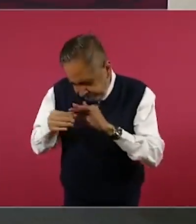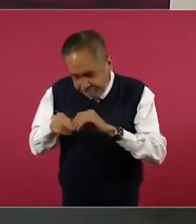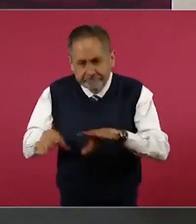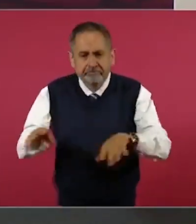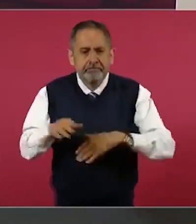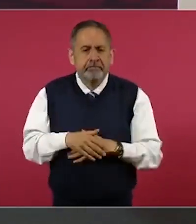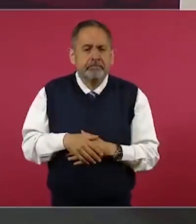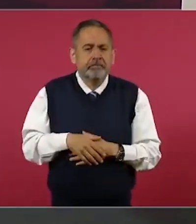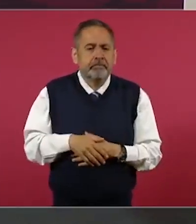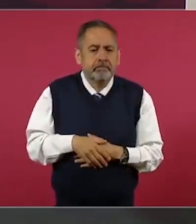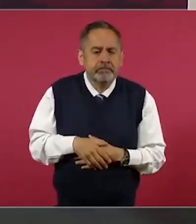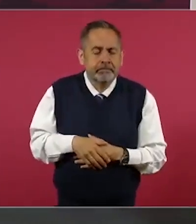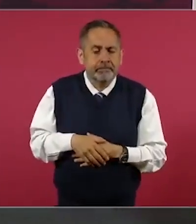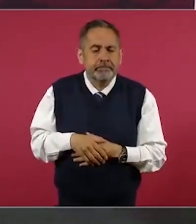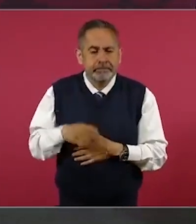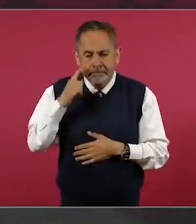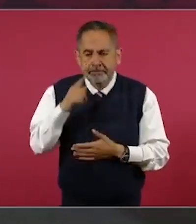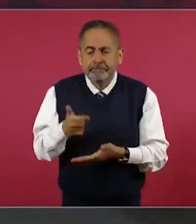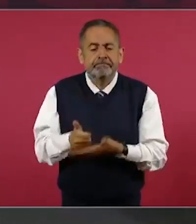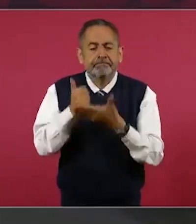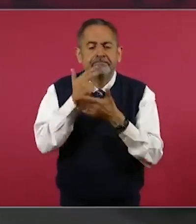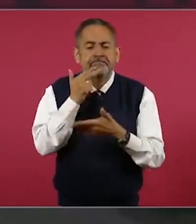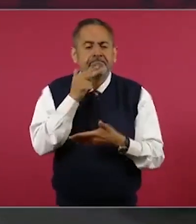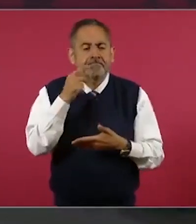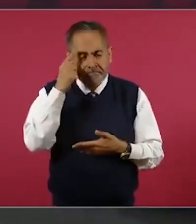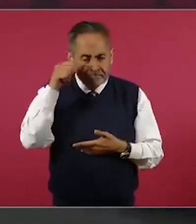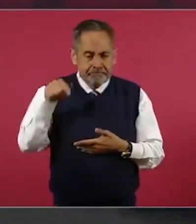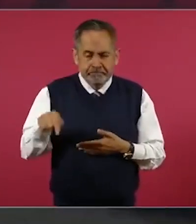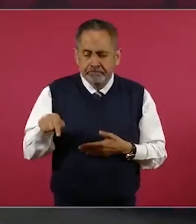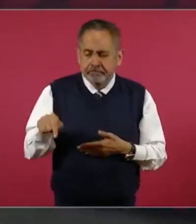que me ayude a compensar